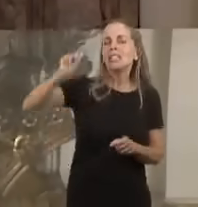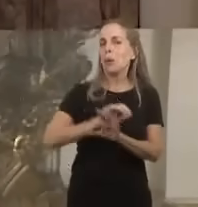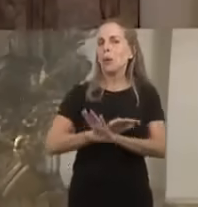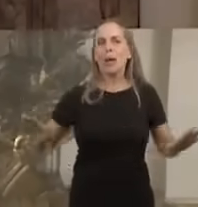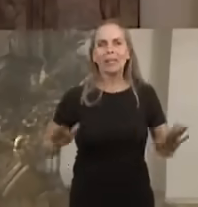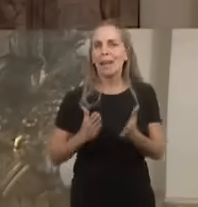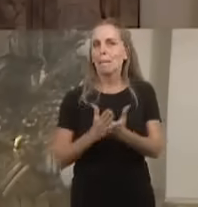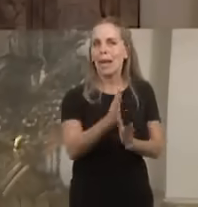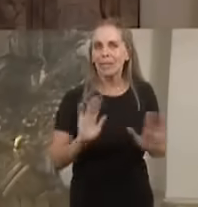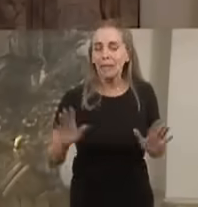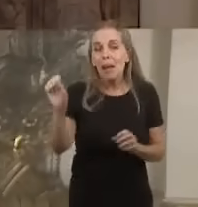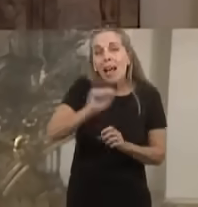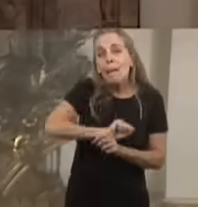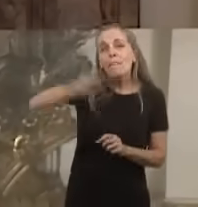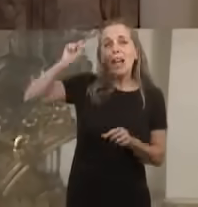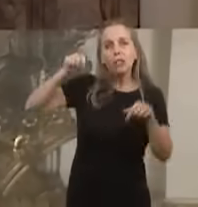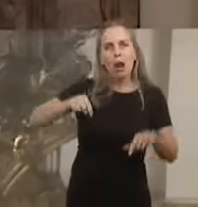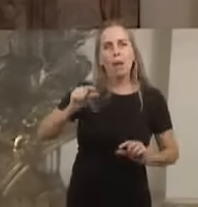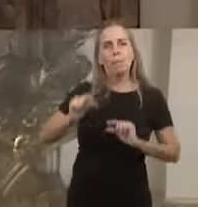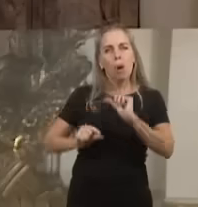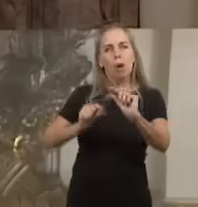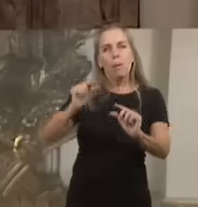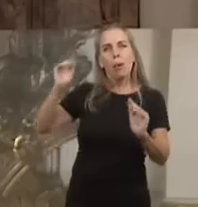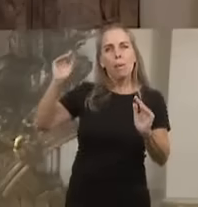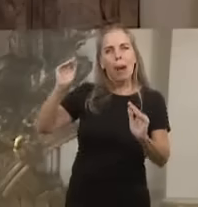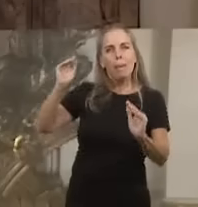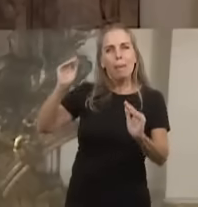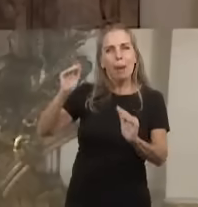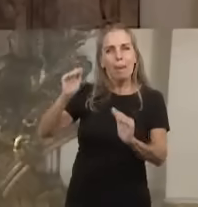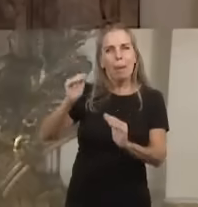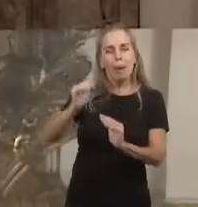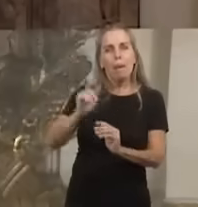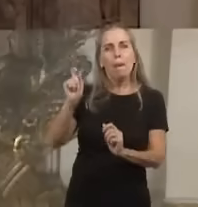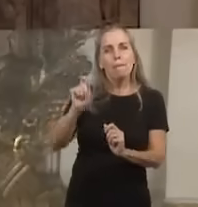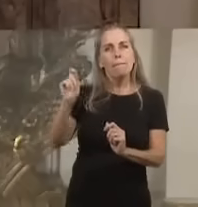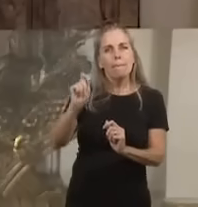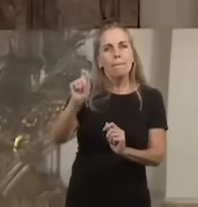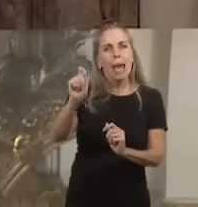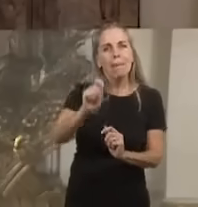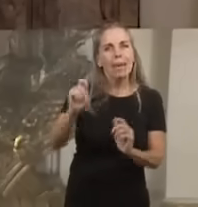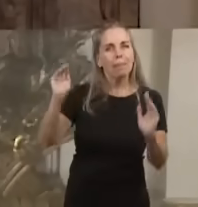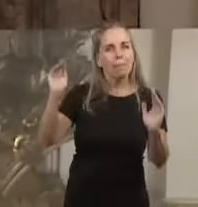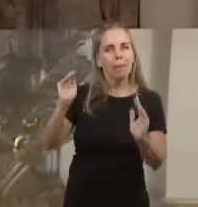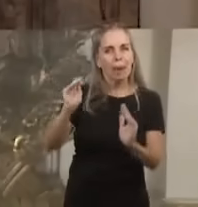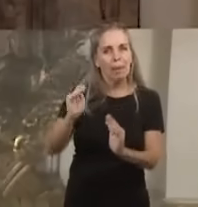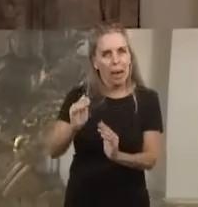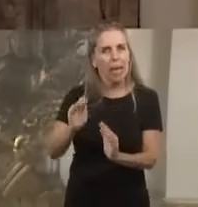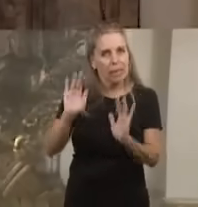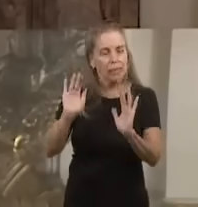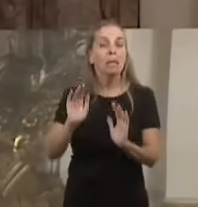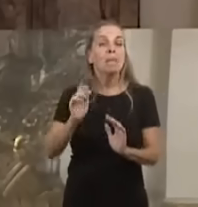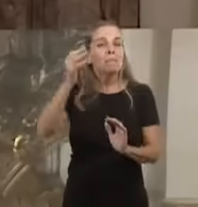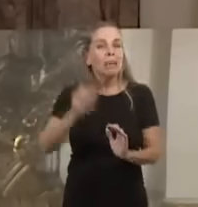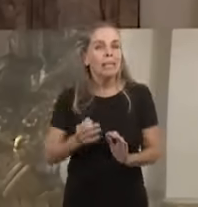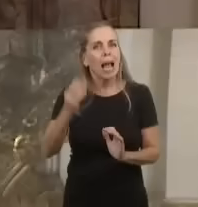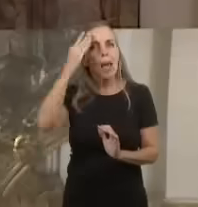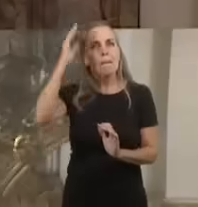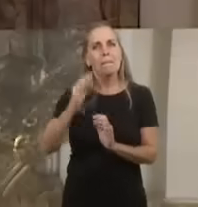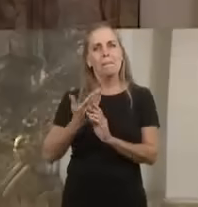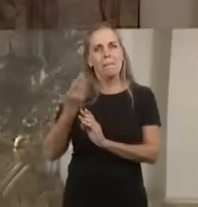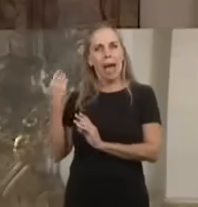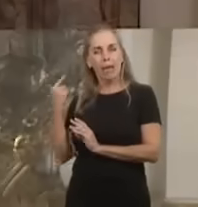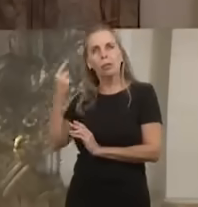la se esté desplomando y todos los meses el número de inflación sea menor al esperado particularmente en el mes de marzo que